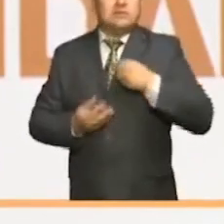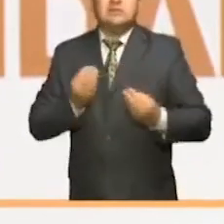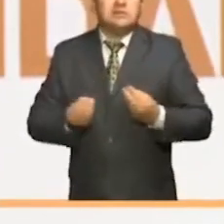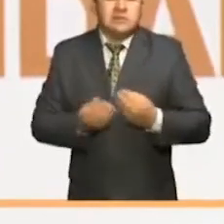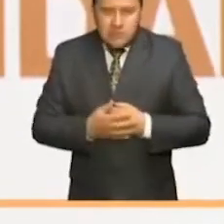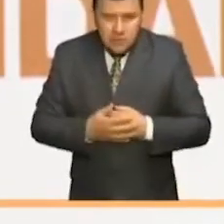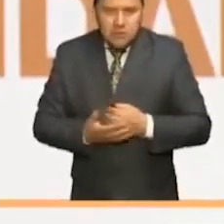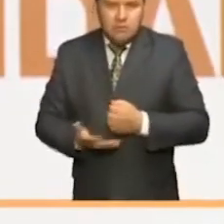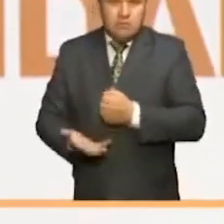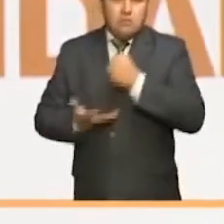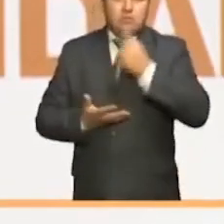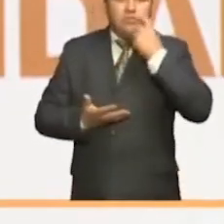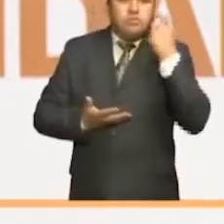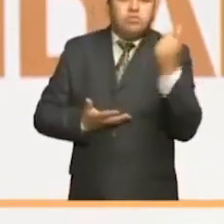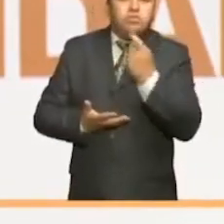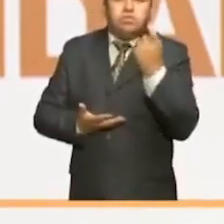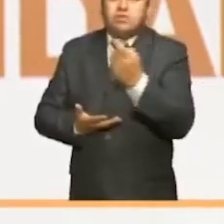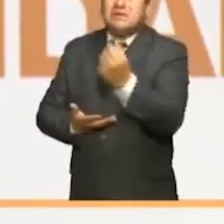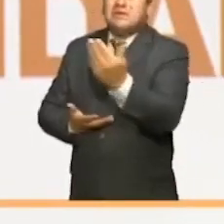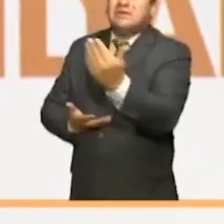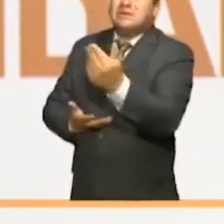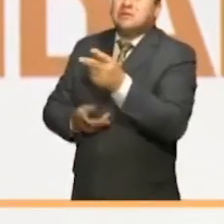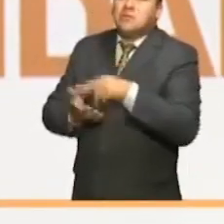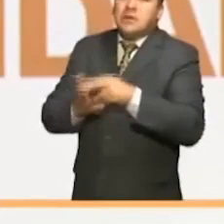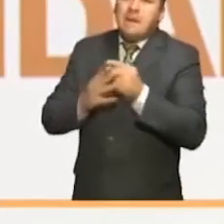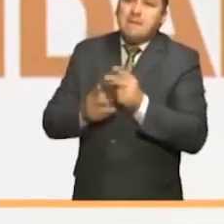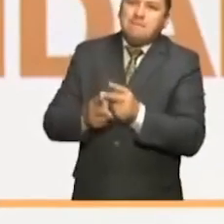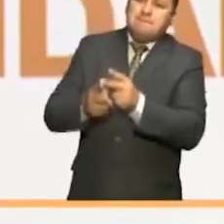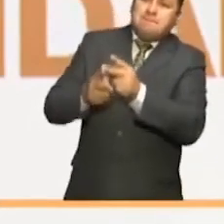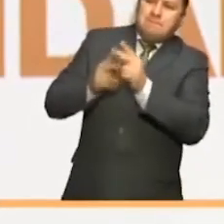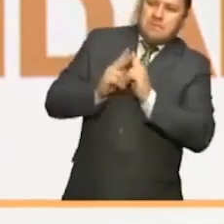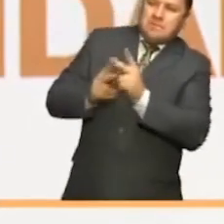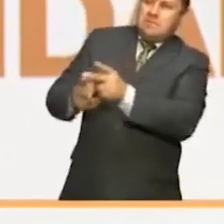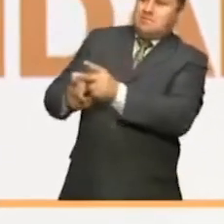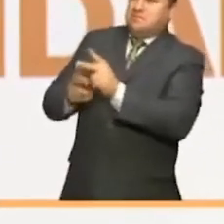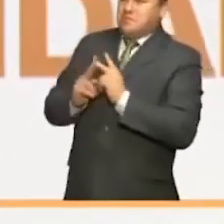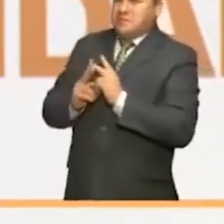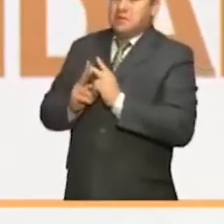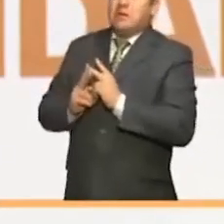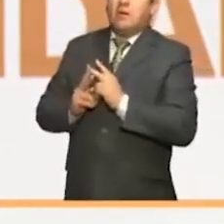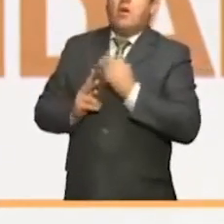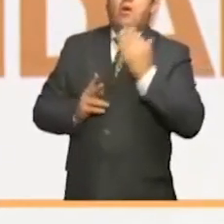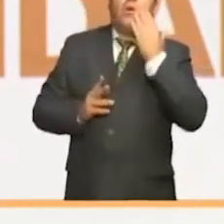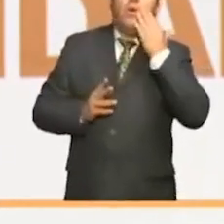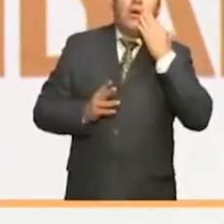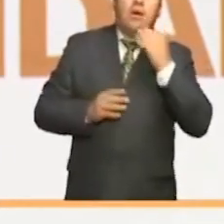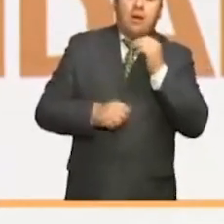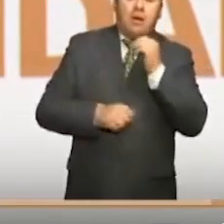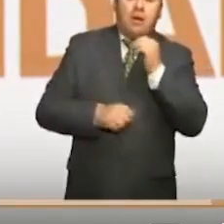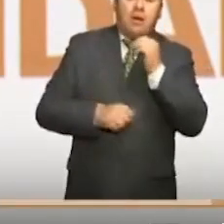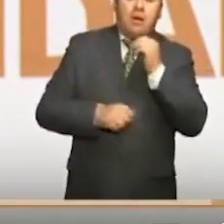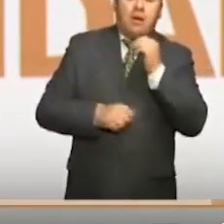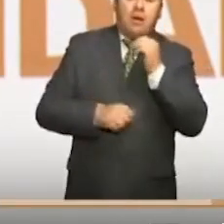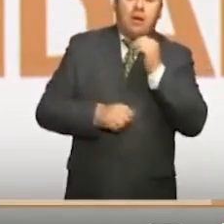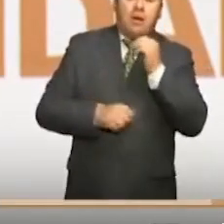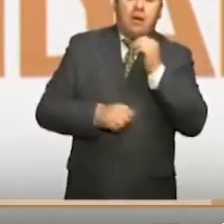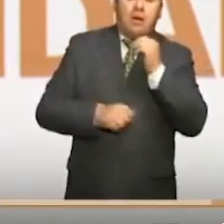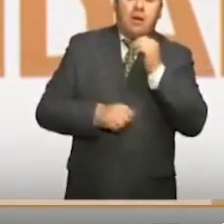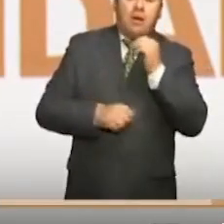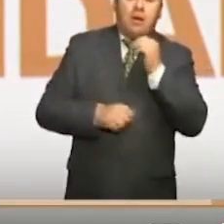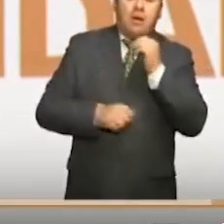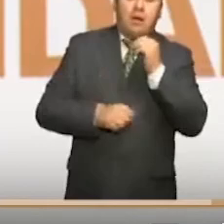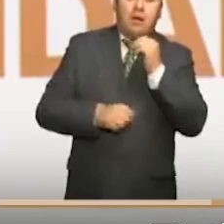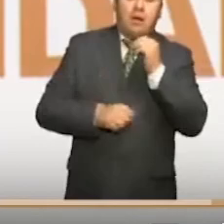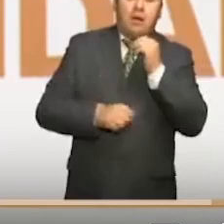haciendo es buscar unos recursos de préstamo que sólo se tendrían que pagar después del año 2004 para están